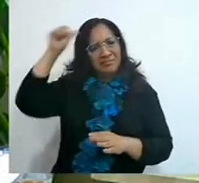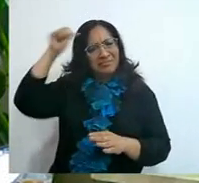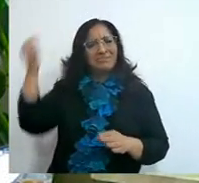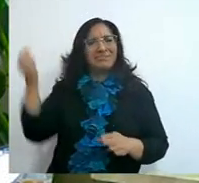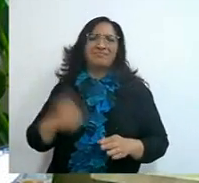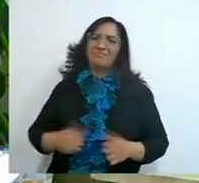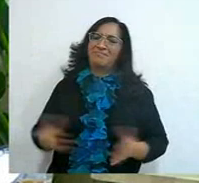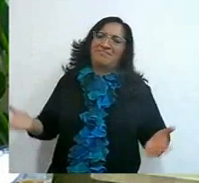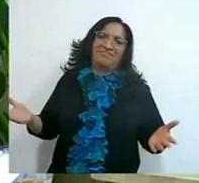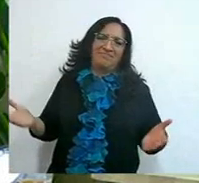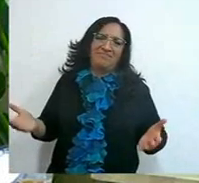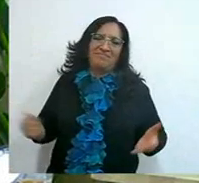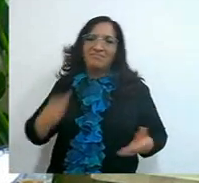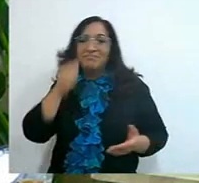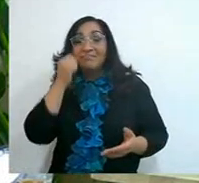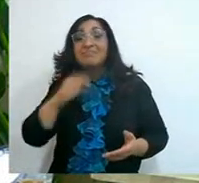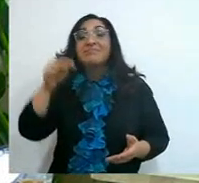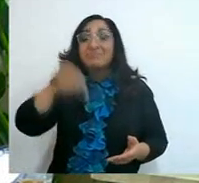van a paliar.